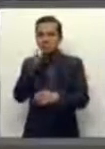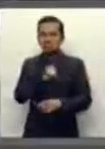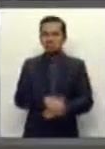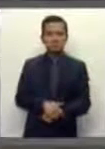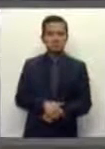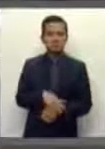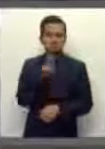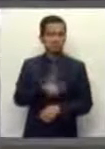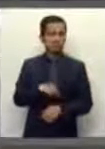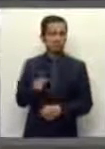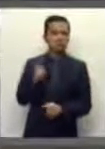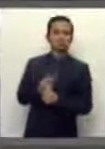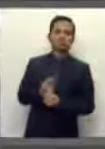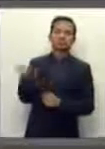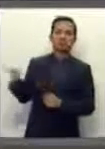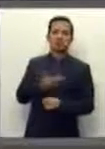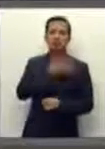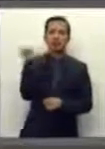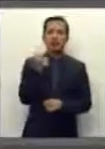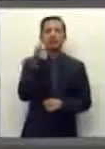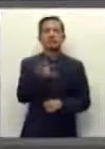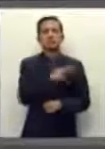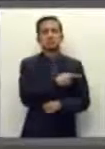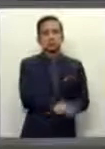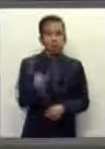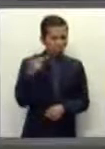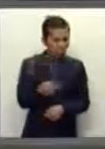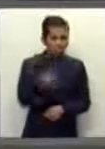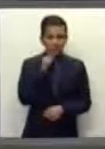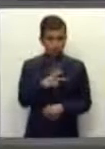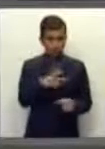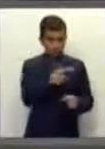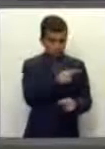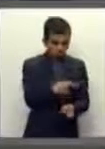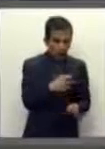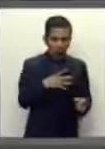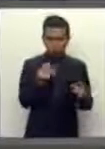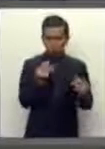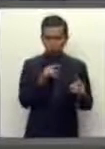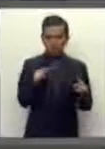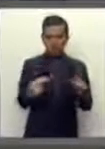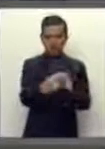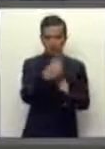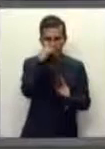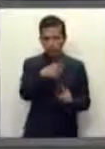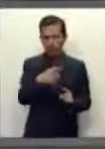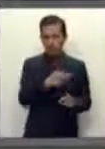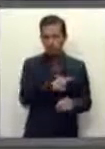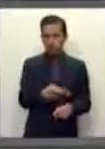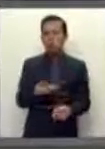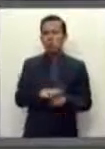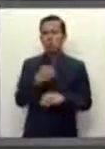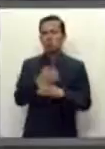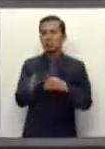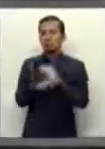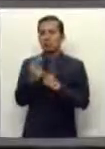errónea percepción sobre la pobreza, sobre la multiplicidad de factores que originan y sobre las acciones requeridas para